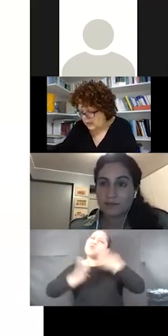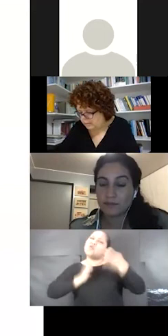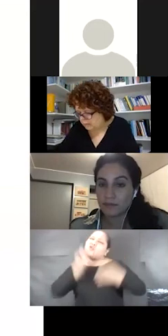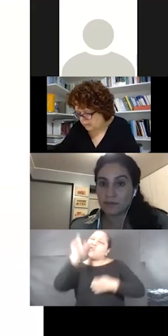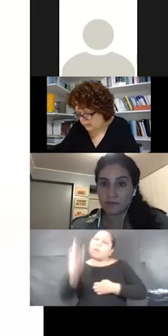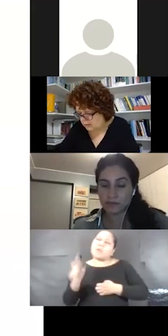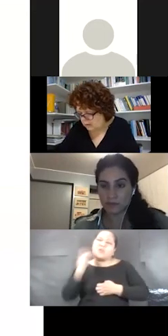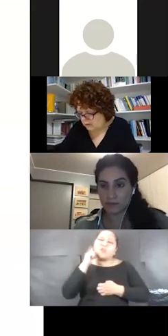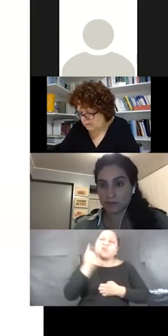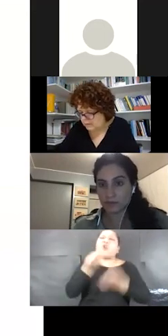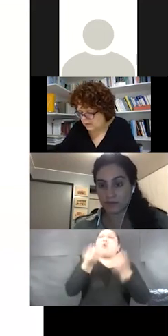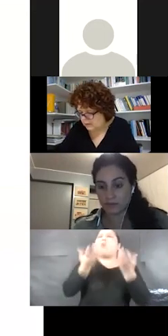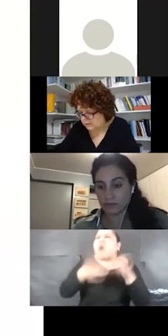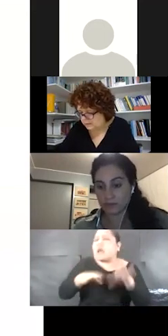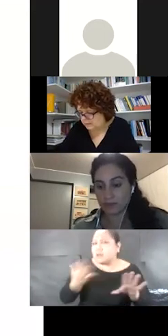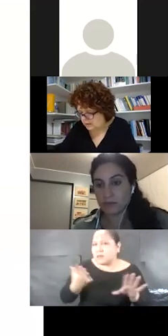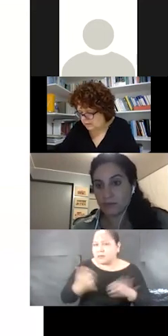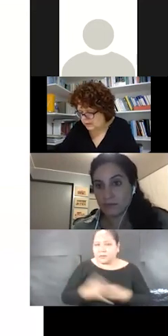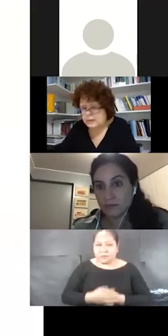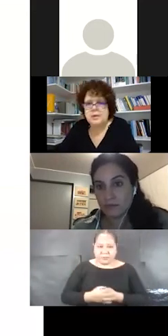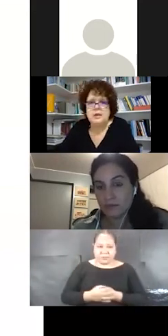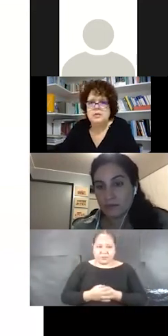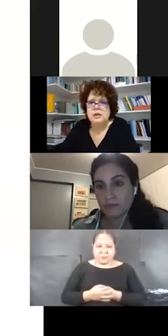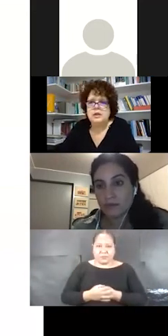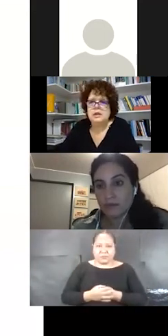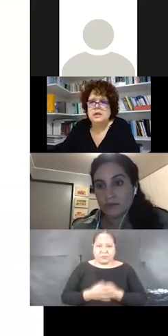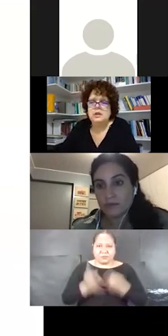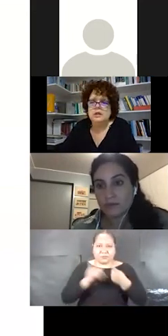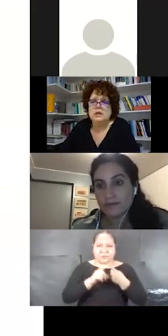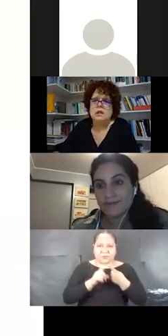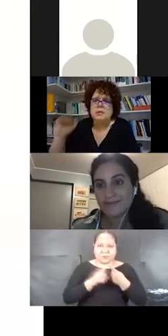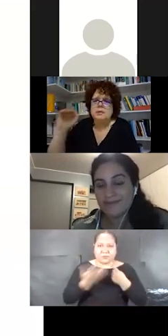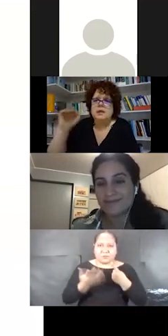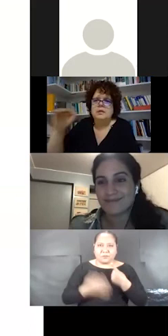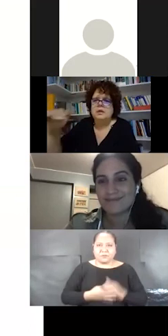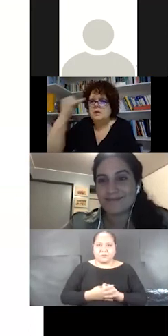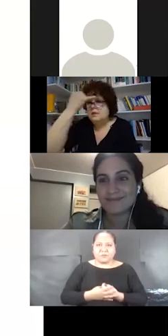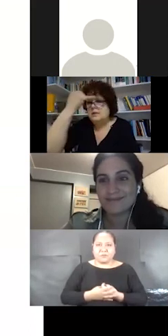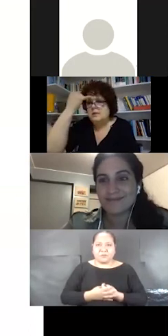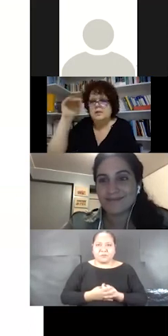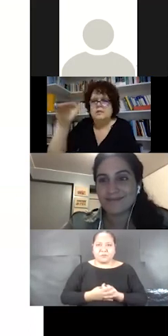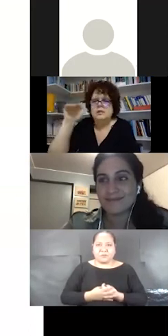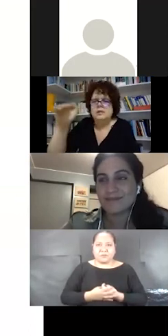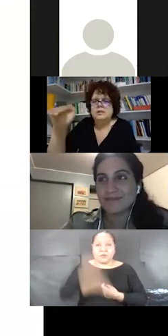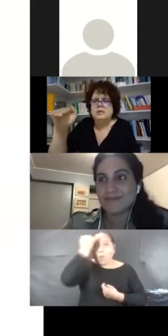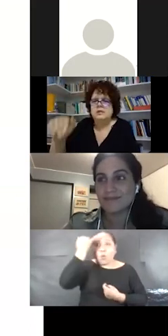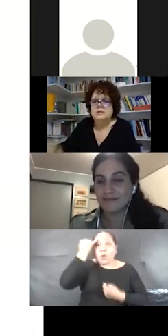Ok, entonces vamos primero por el tema, no sé, ¿se le puede pasar la voz a Juan?